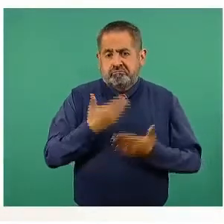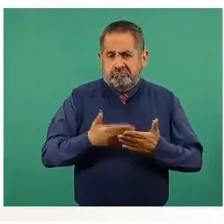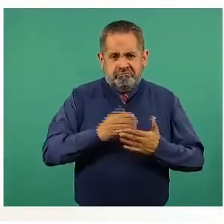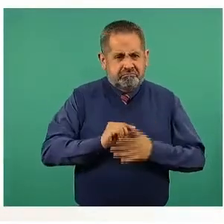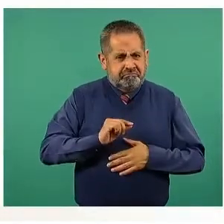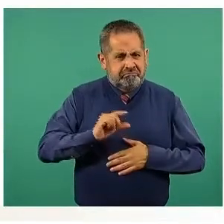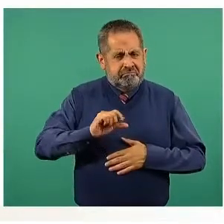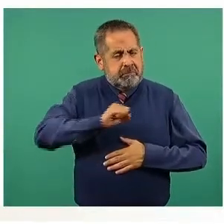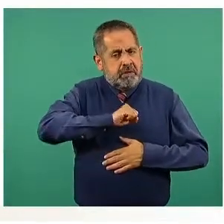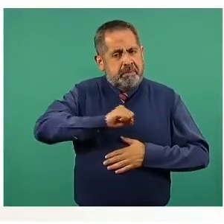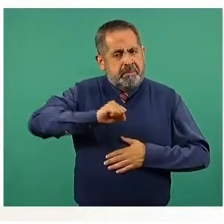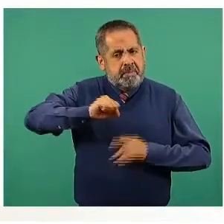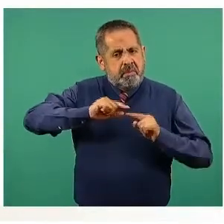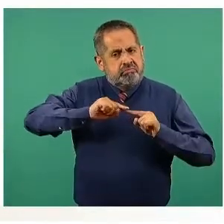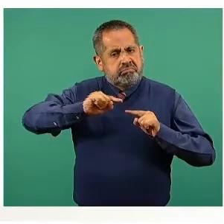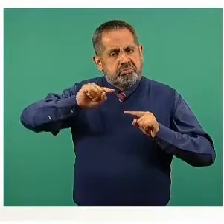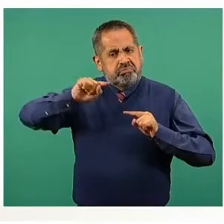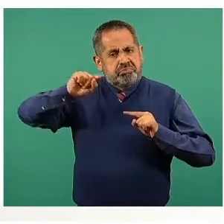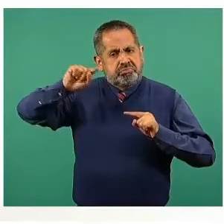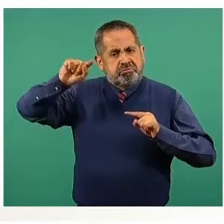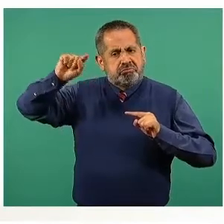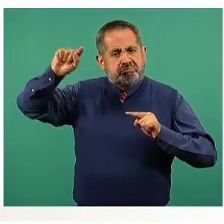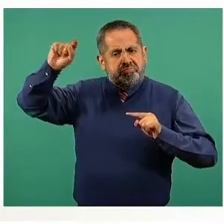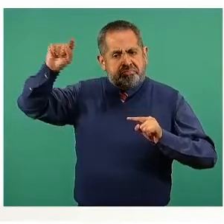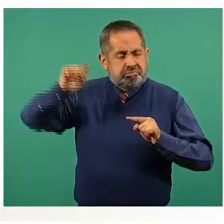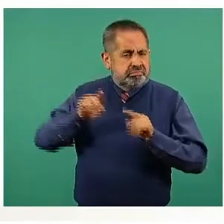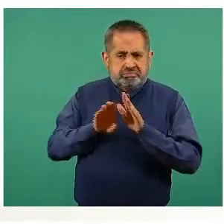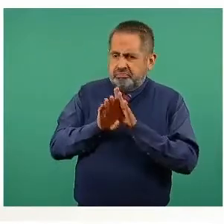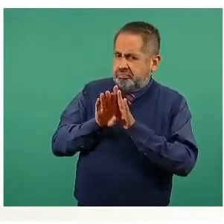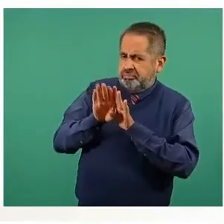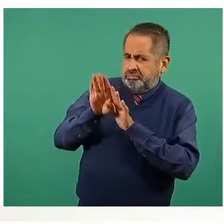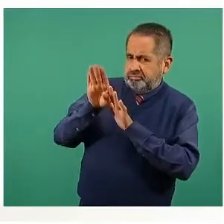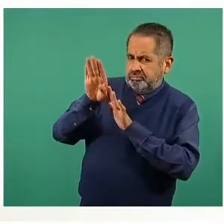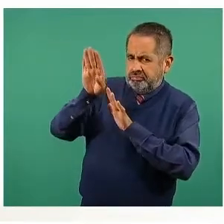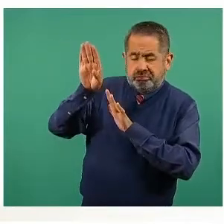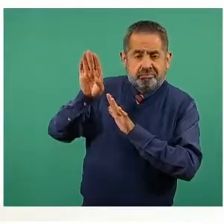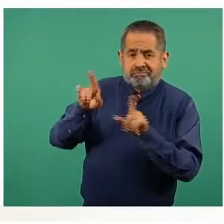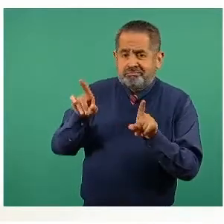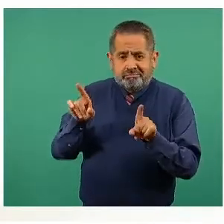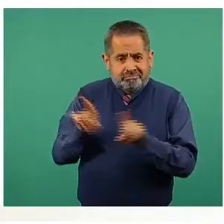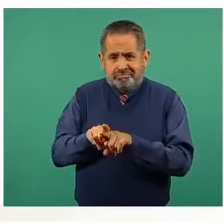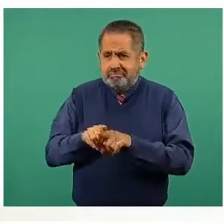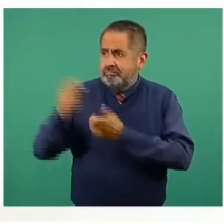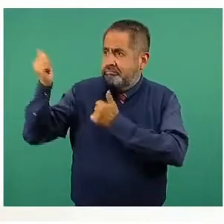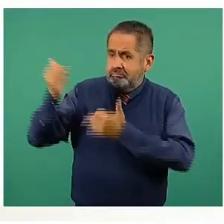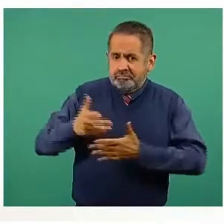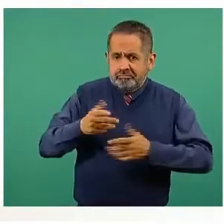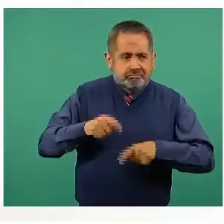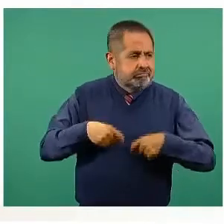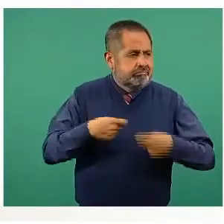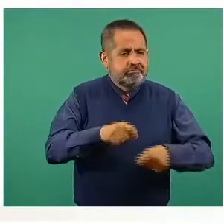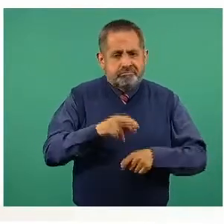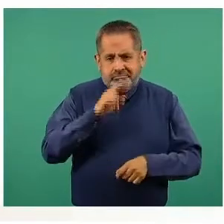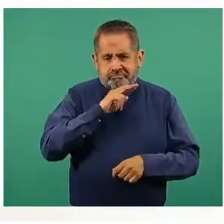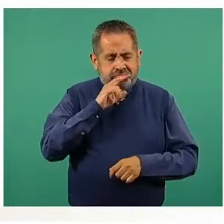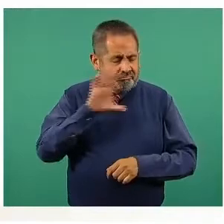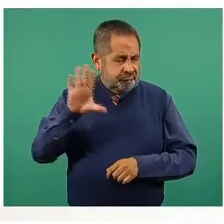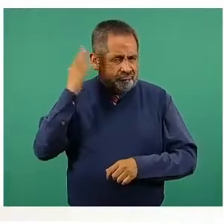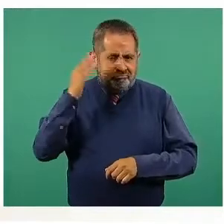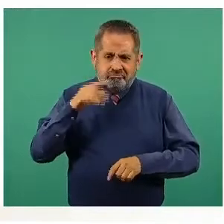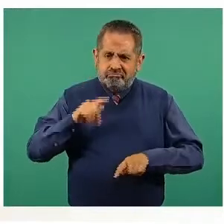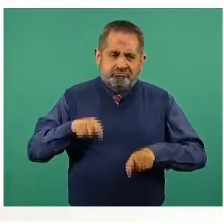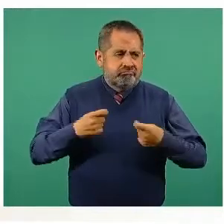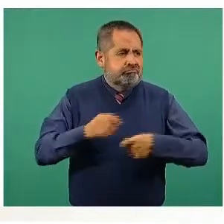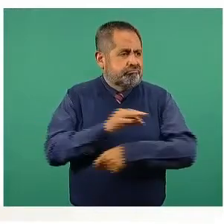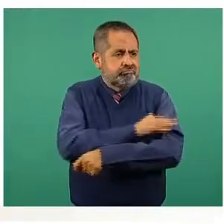constante en la medida en que esta línea permanece más o menos a la misma inclinación, lo que revela la velocidad a